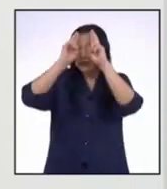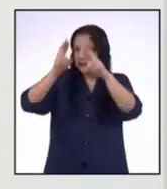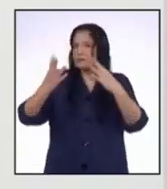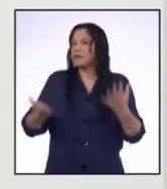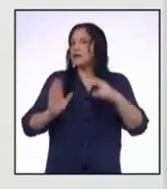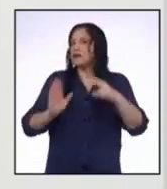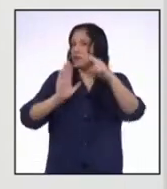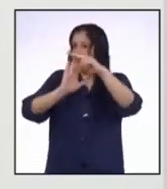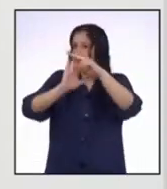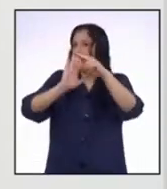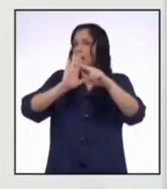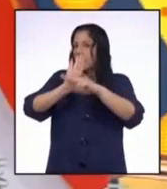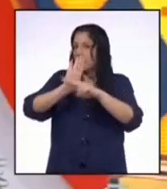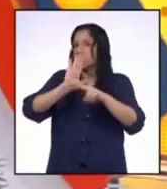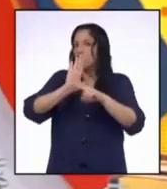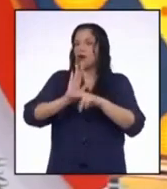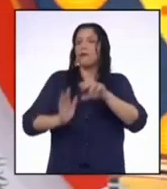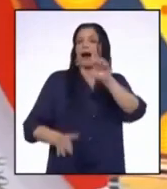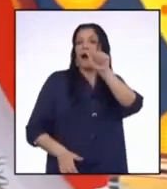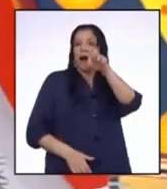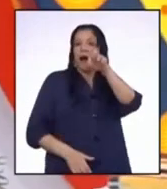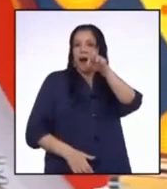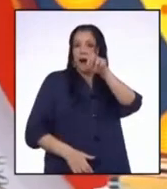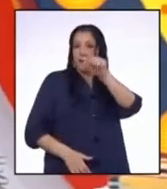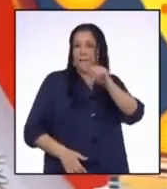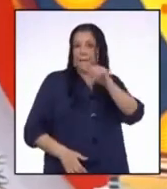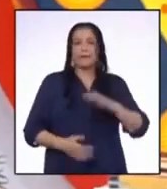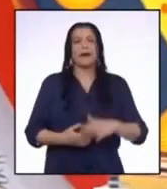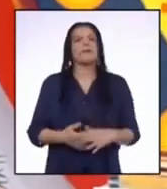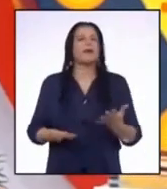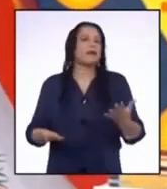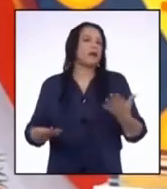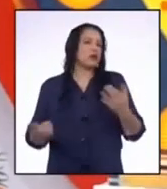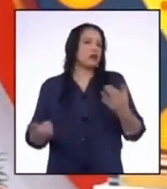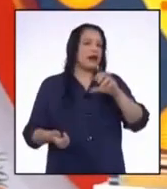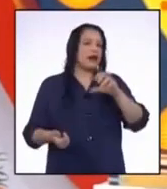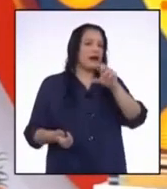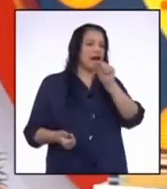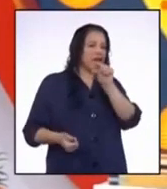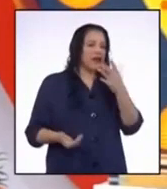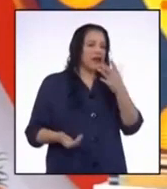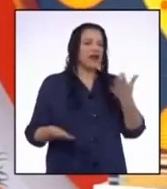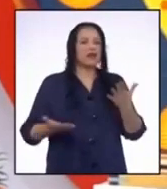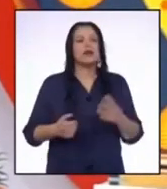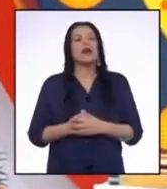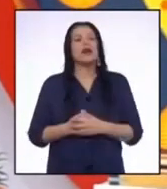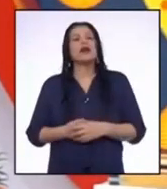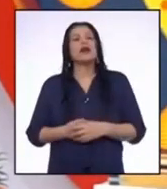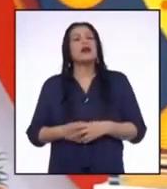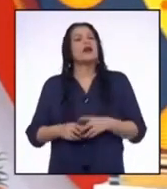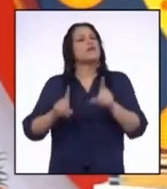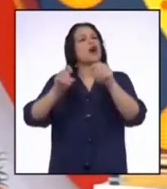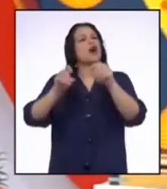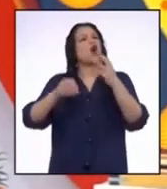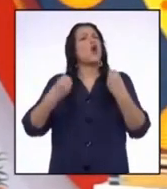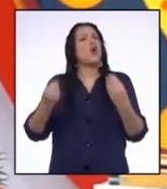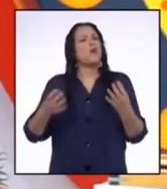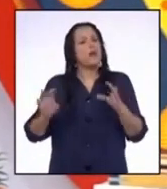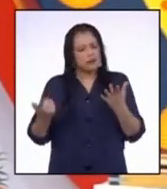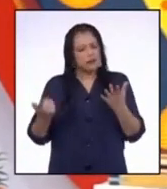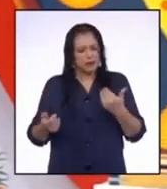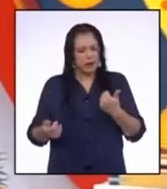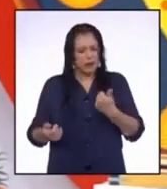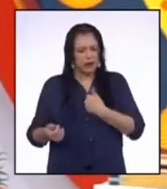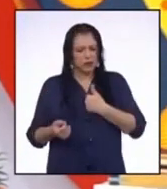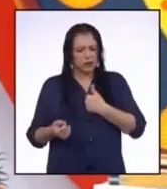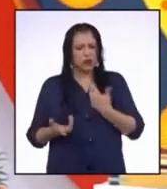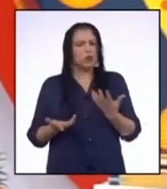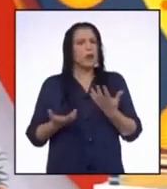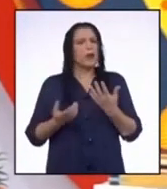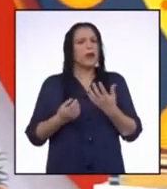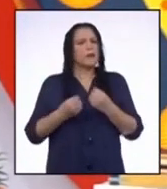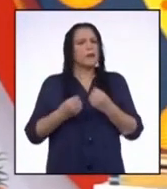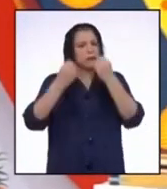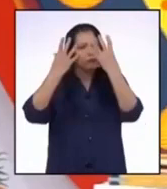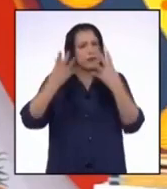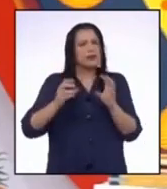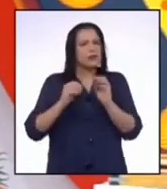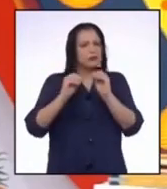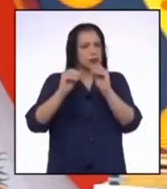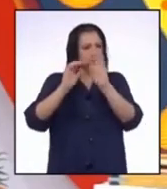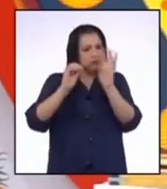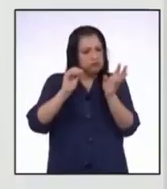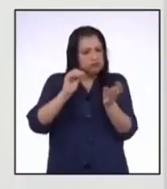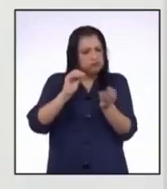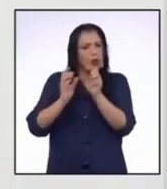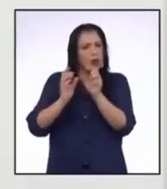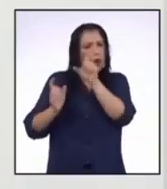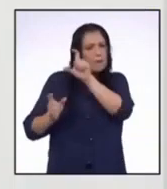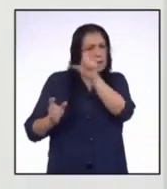la normativa APA. Gabriela Bazán es de Pucusana y quiere saber cómo hace para que sus citas se complementen y armen un párrafo